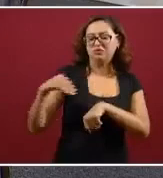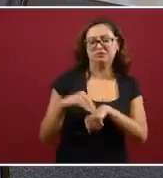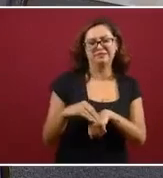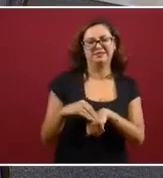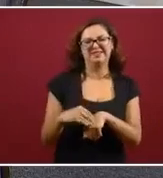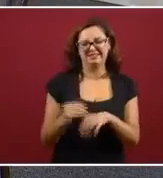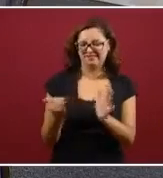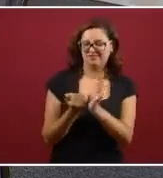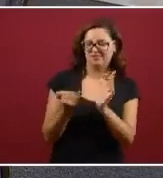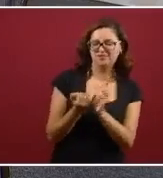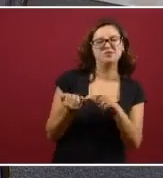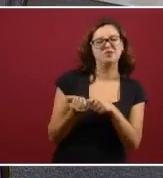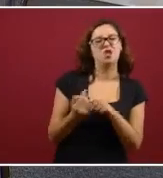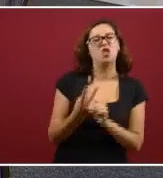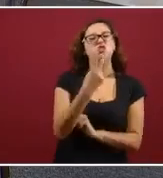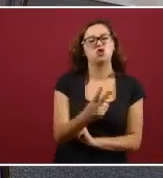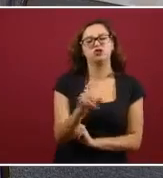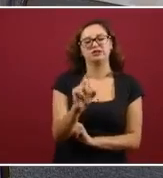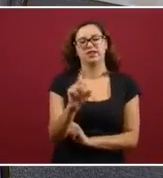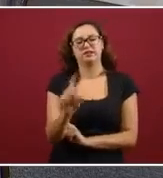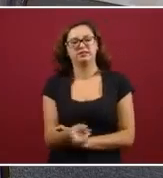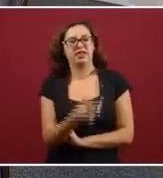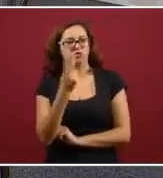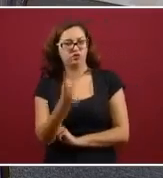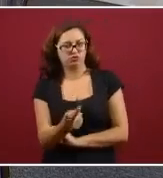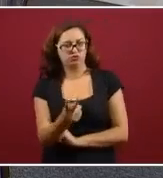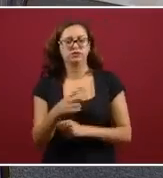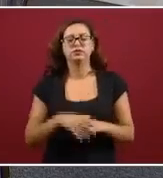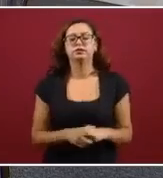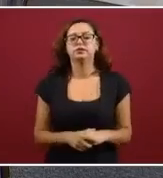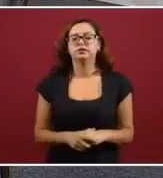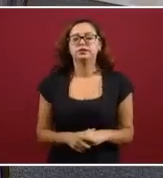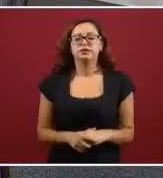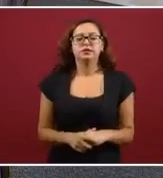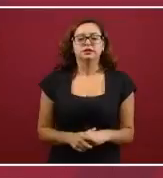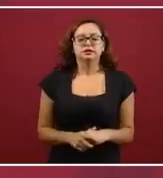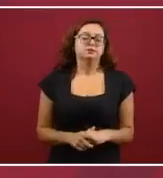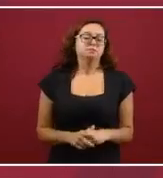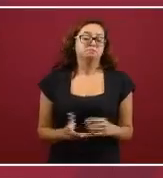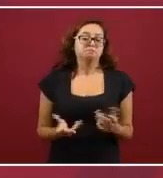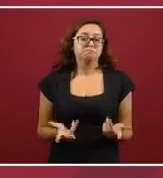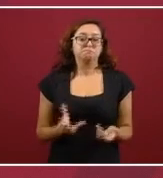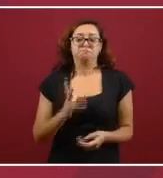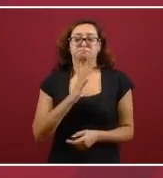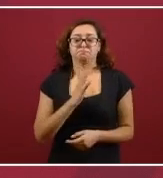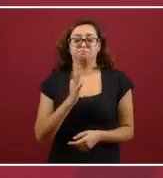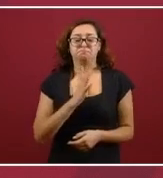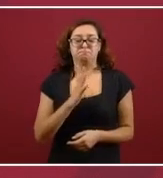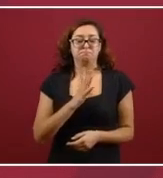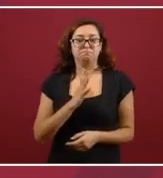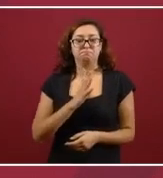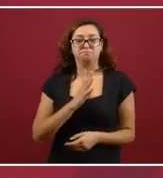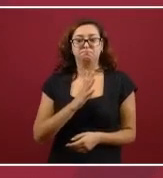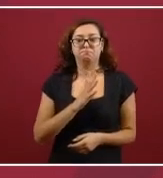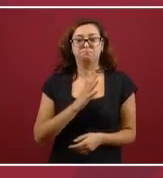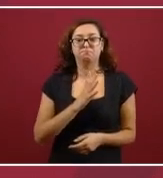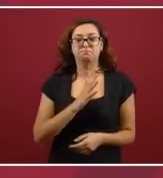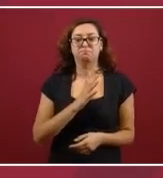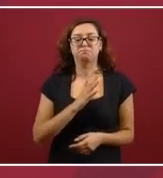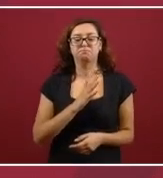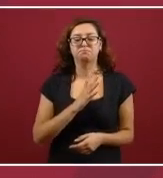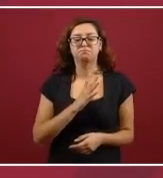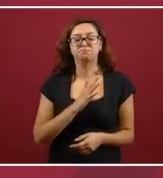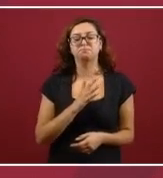que es una medida, de hecho está en vigor esa medida, pero que tanto